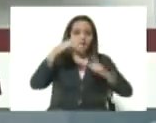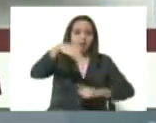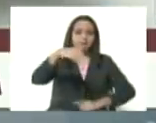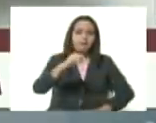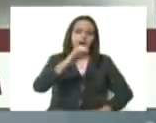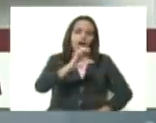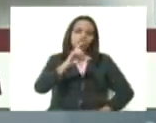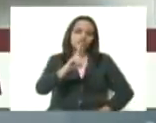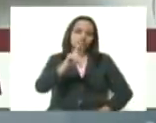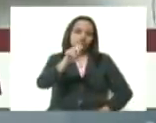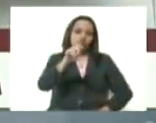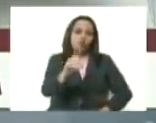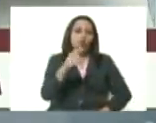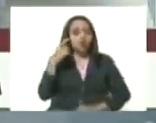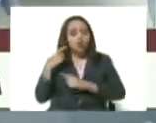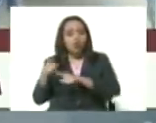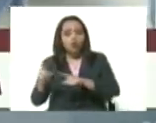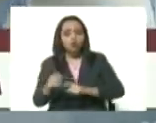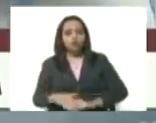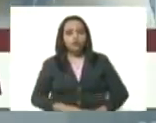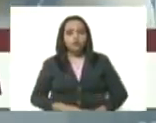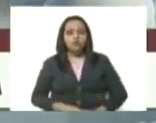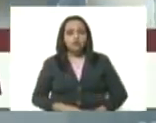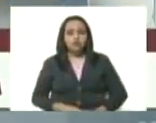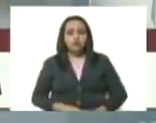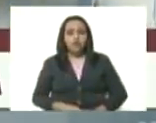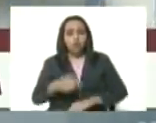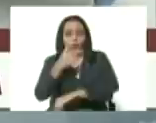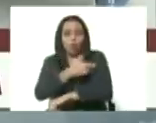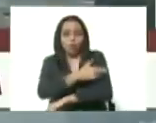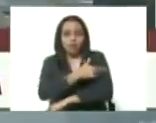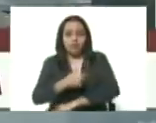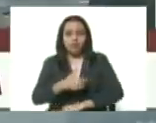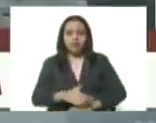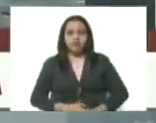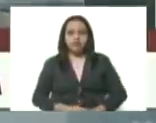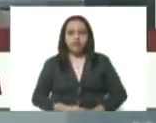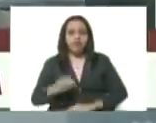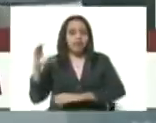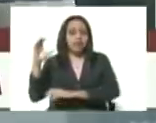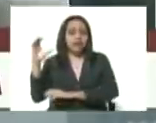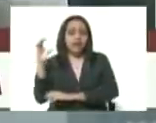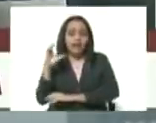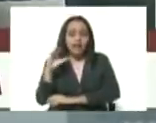equipos importante, y otro, una unidad de traumatología en el Hospital Jesús Llerena en Caracas.